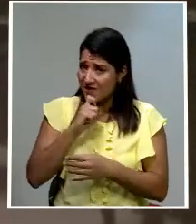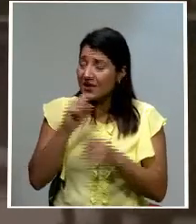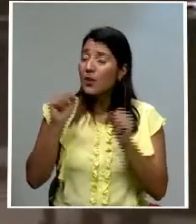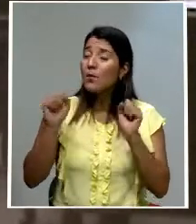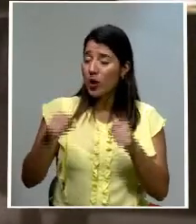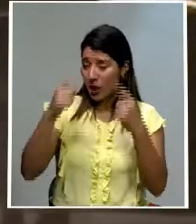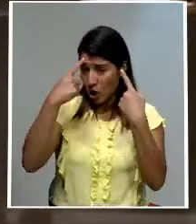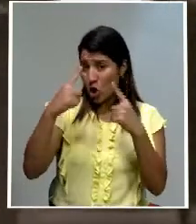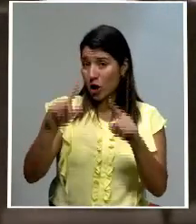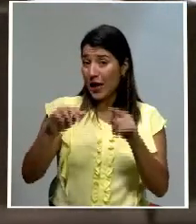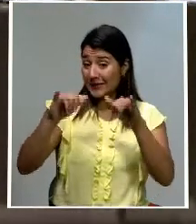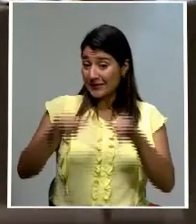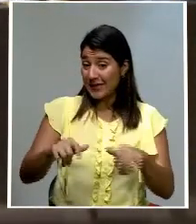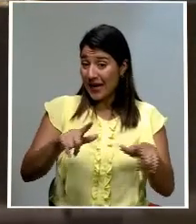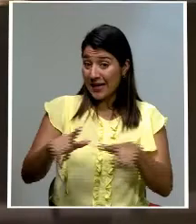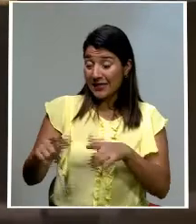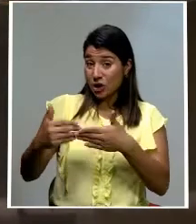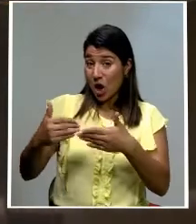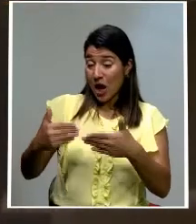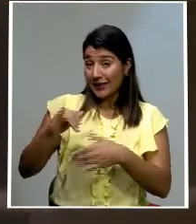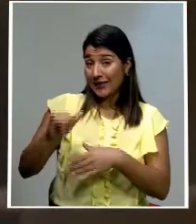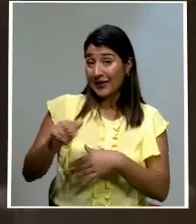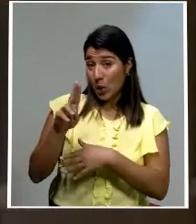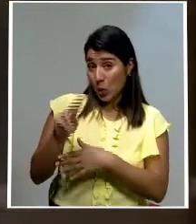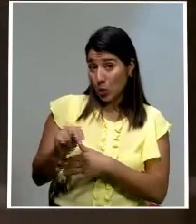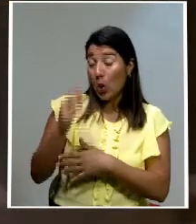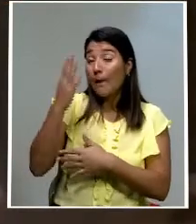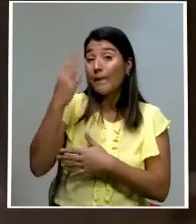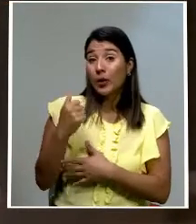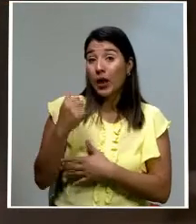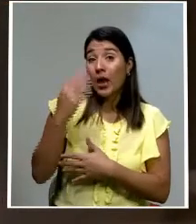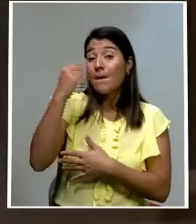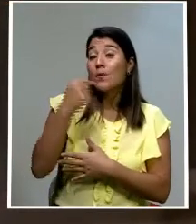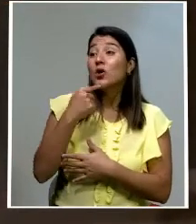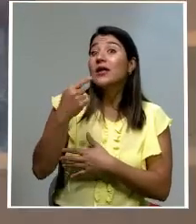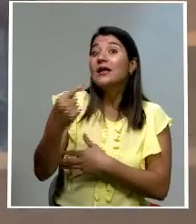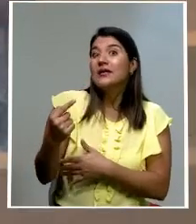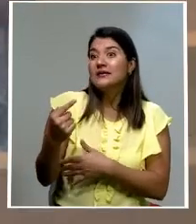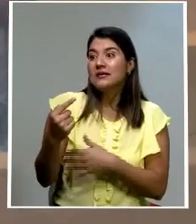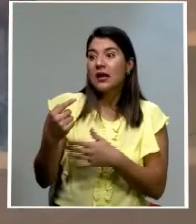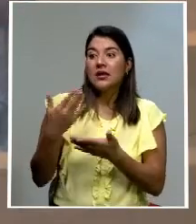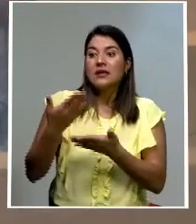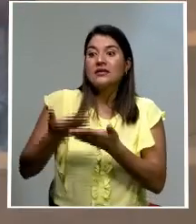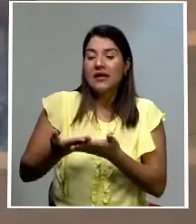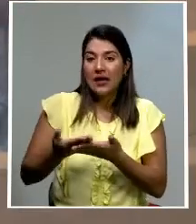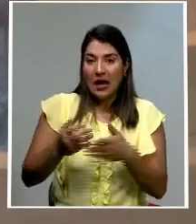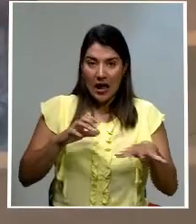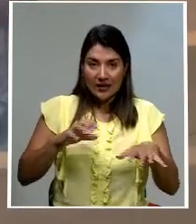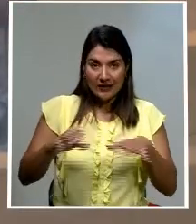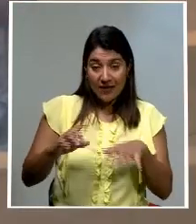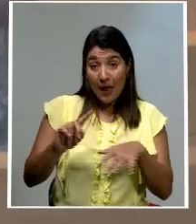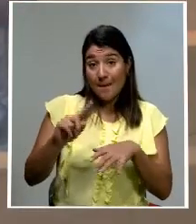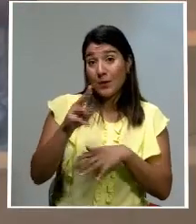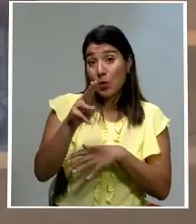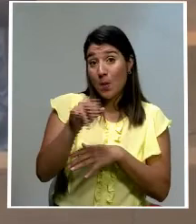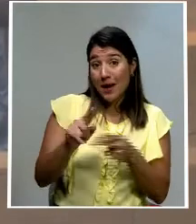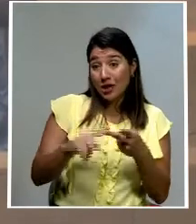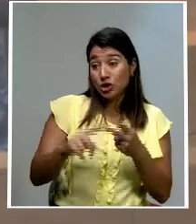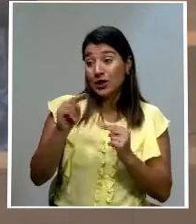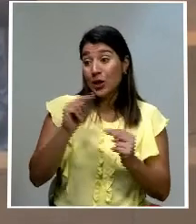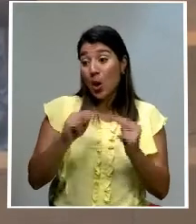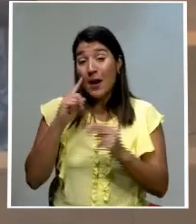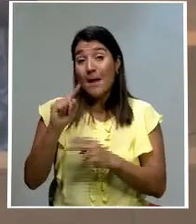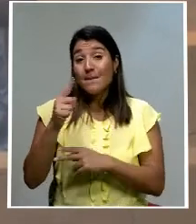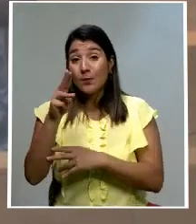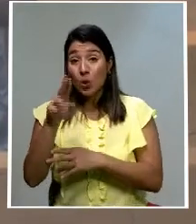junio estén los resultados de estos proyectos, porque además se viene el 1 de mayo, se vienen las negociaciones del 1 de mayo y los diputados